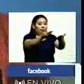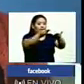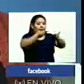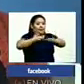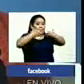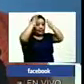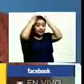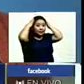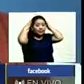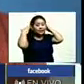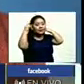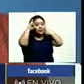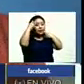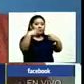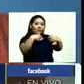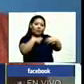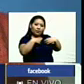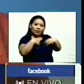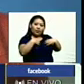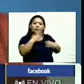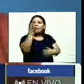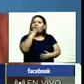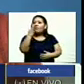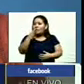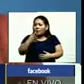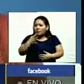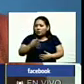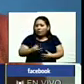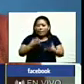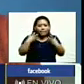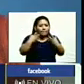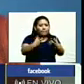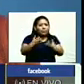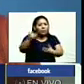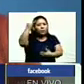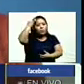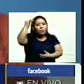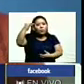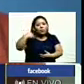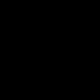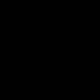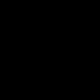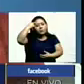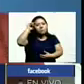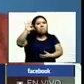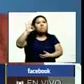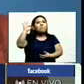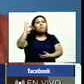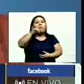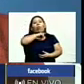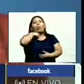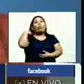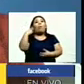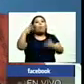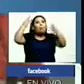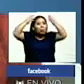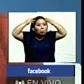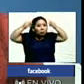es sinónimo de recibir vida. De verdad que tenemos una cantidad de mujeres que han pensado hasta en el suicidio,